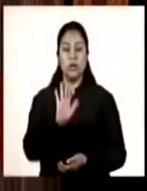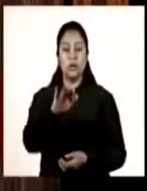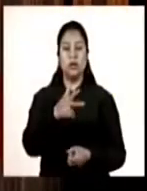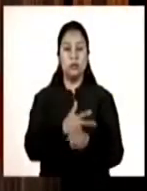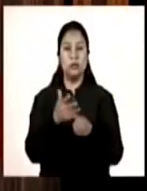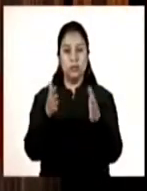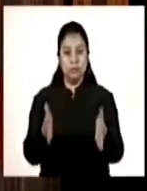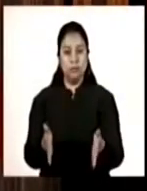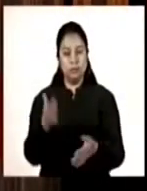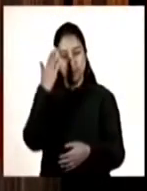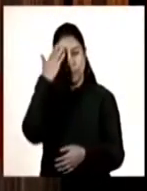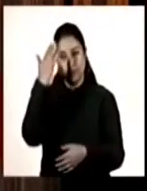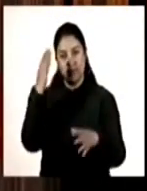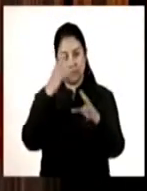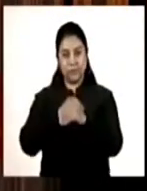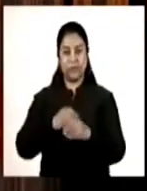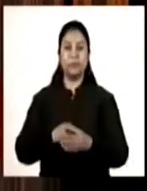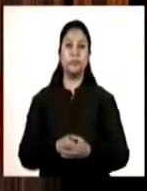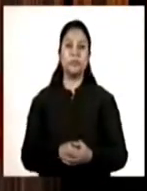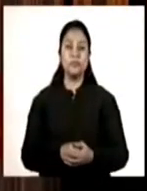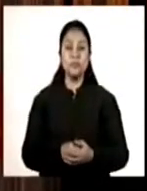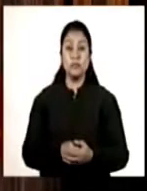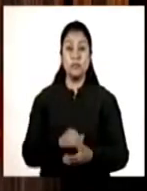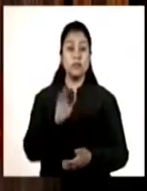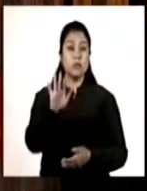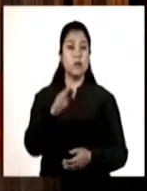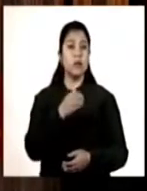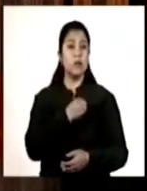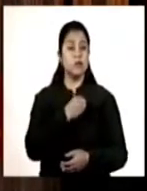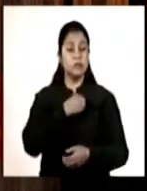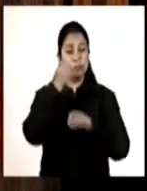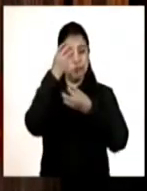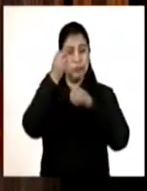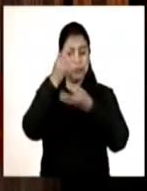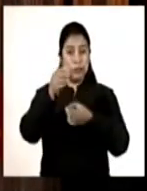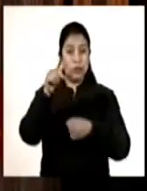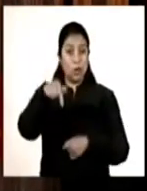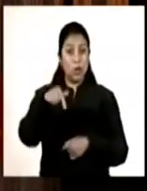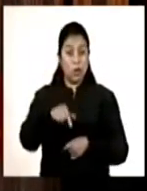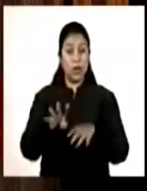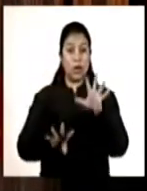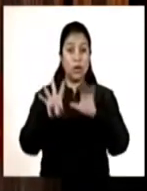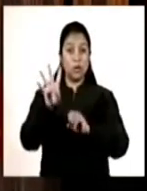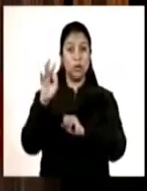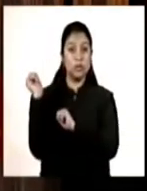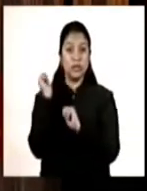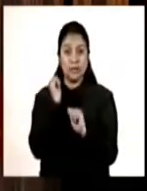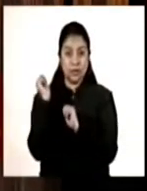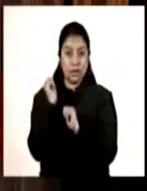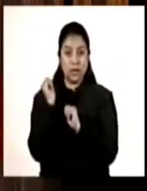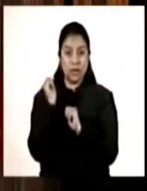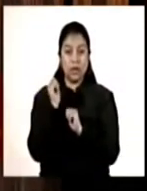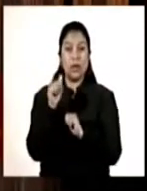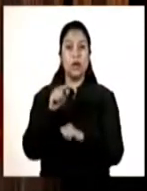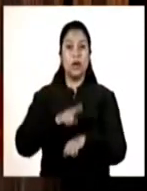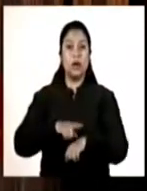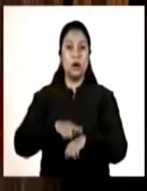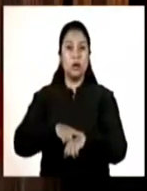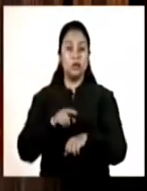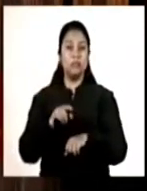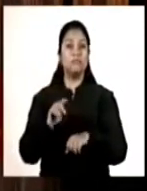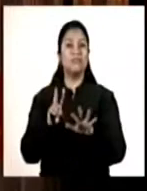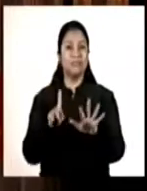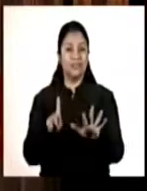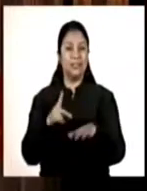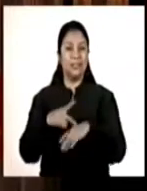Estimados conciudadanos, muy buenas noches. Quiero principiar indicándoles que hoy, 14 de abril, siendo las 18